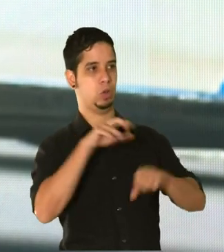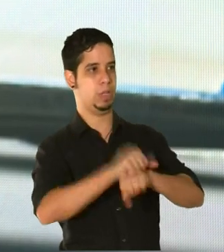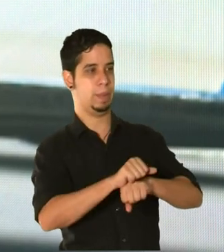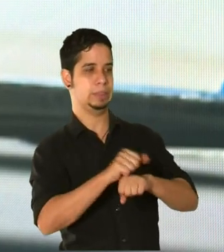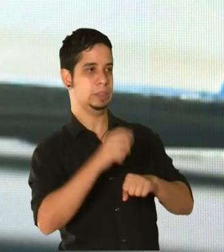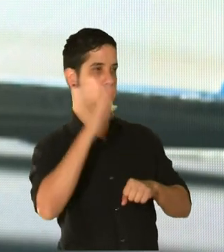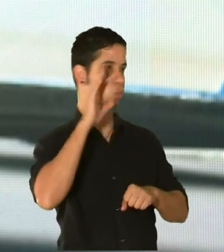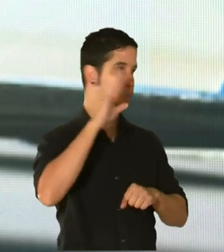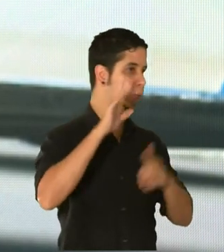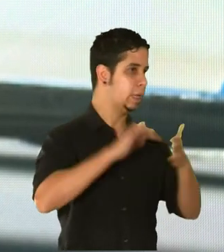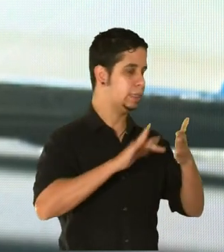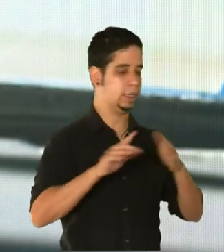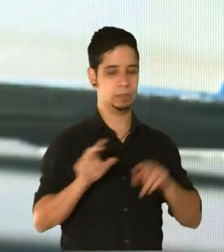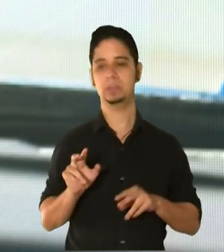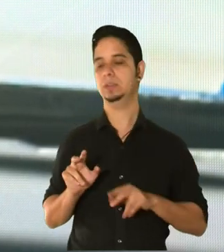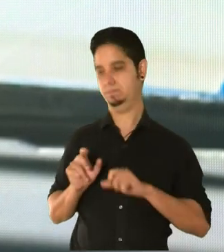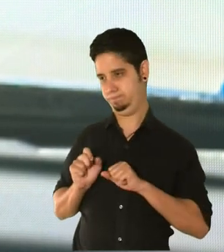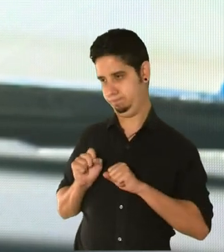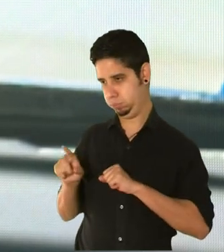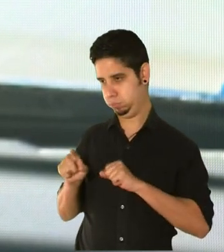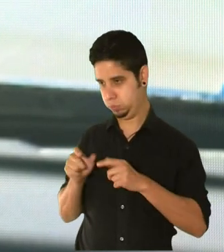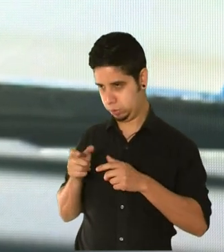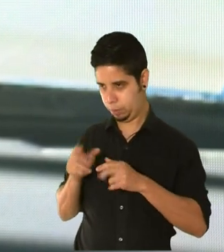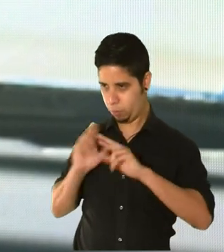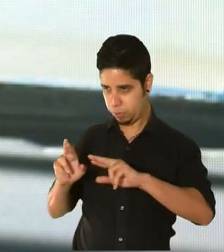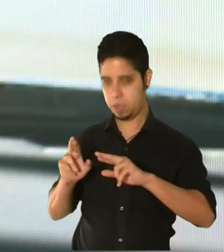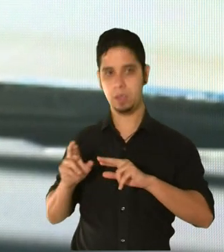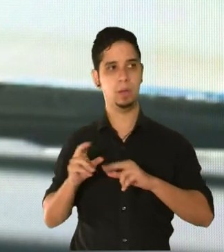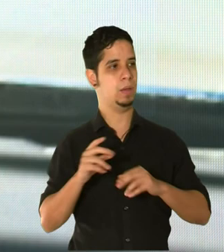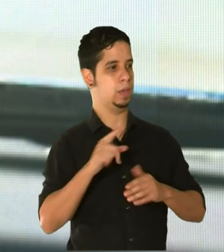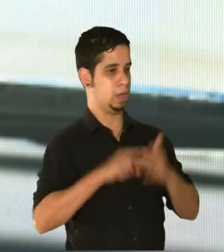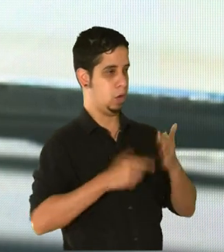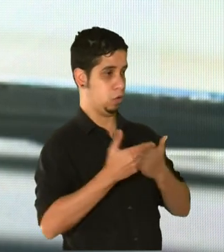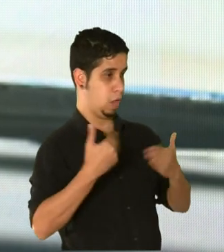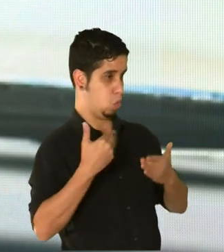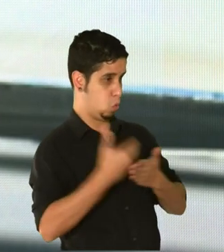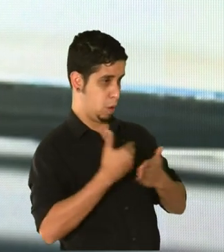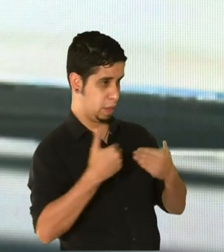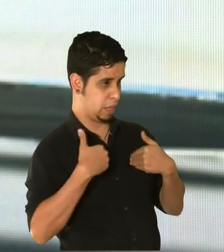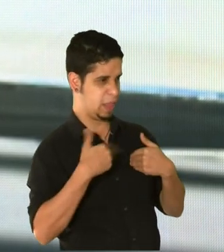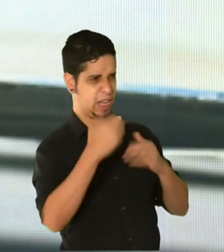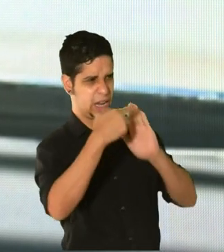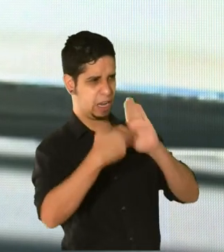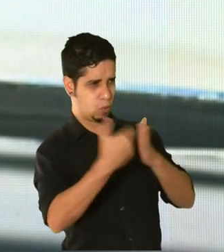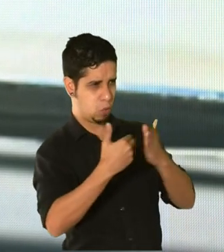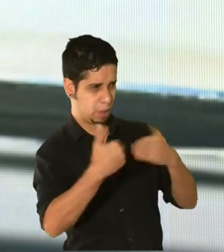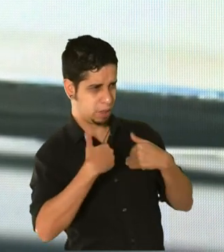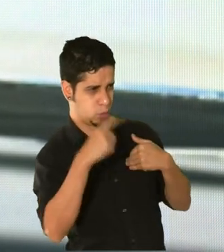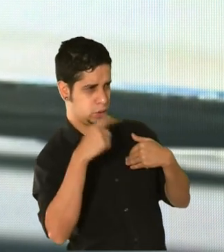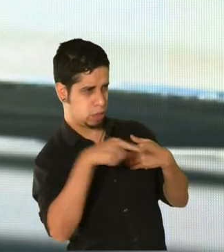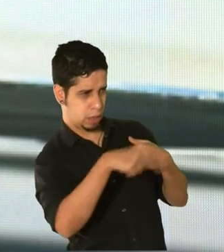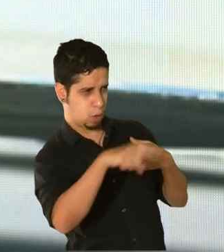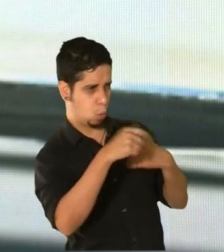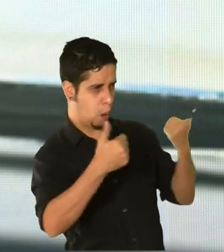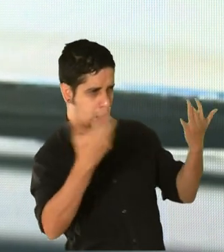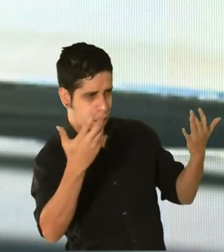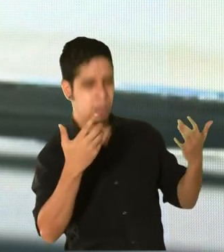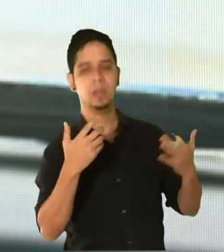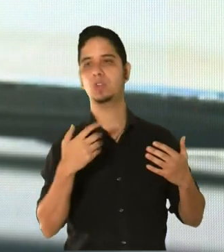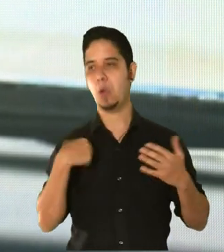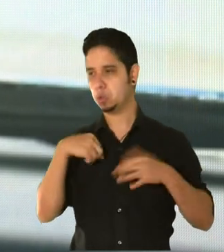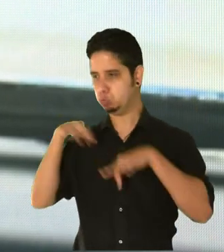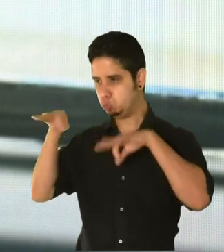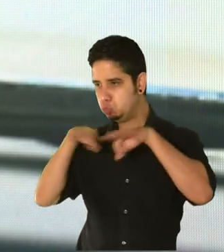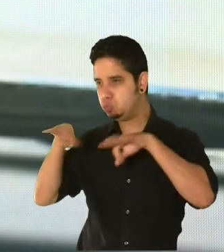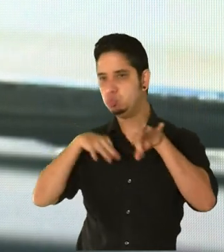este es que hay nuevo como sabes siempre a protocolos tienen de seguridad esto siempre siempre nosotros tenemos ya la